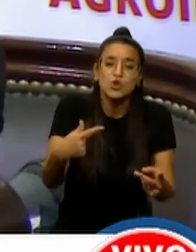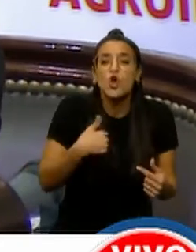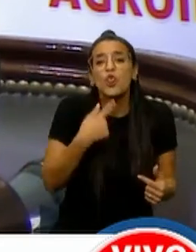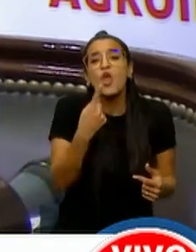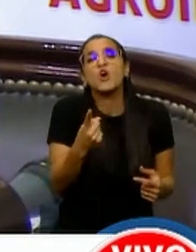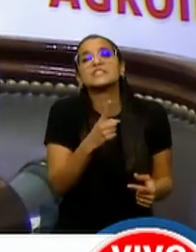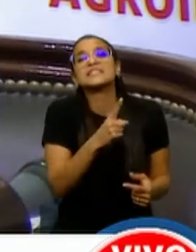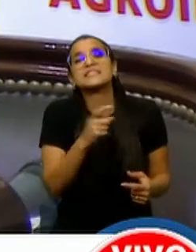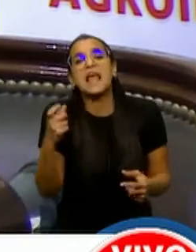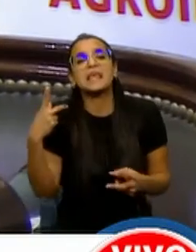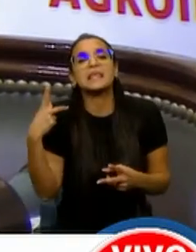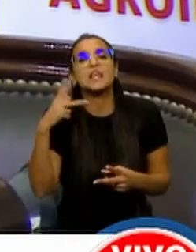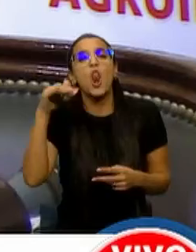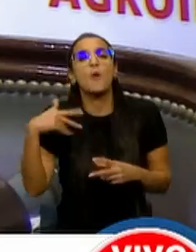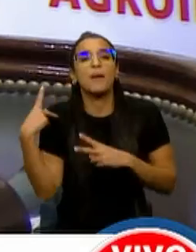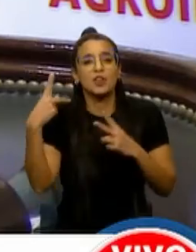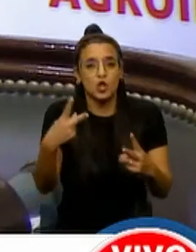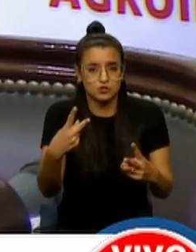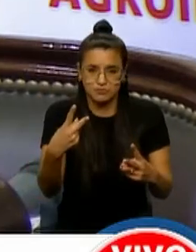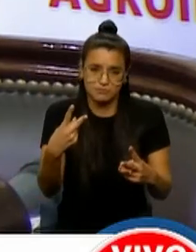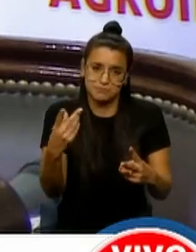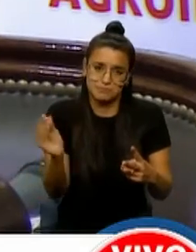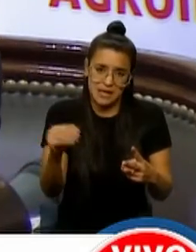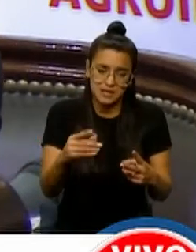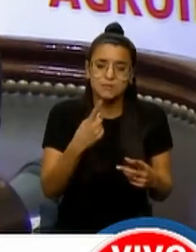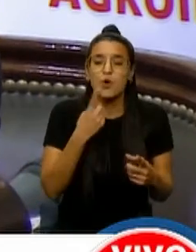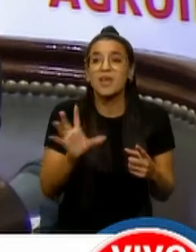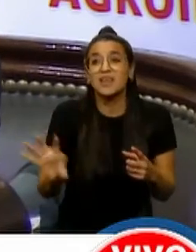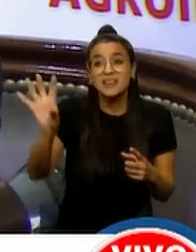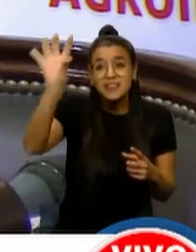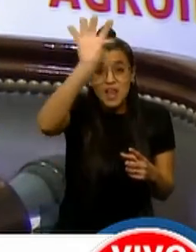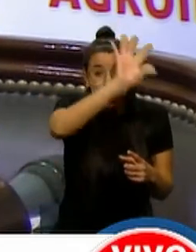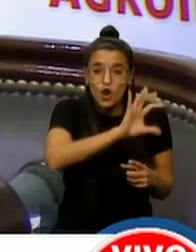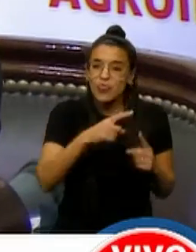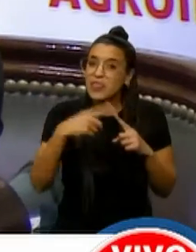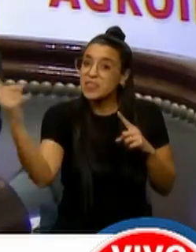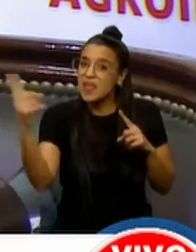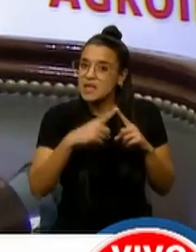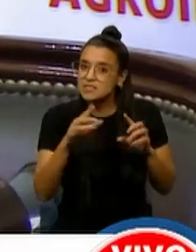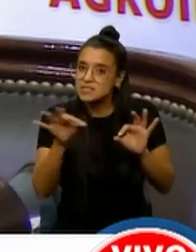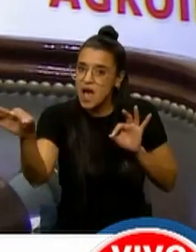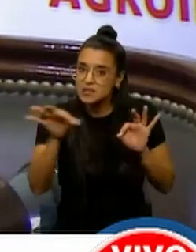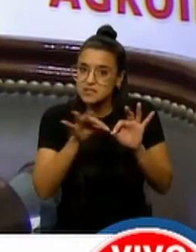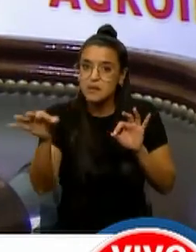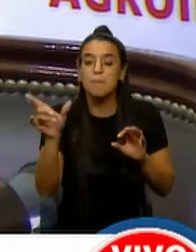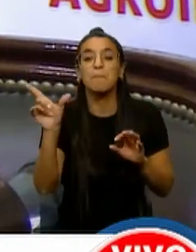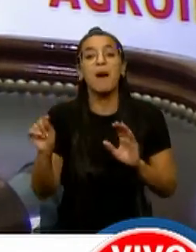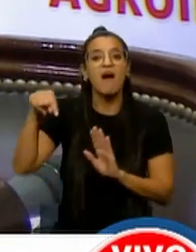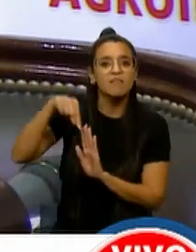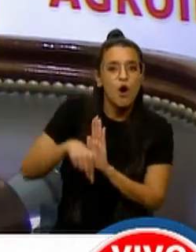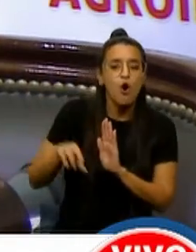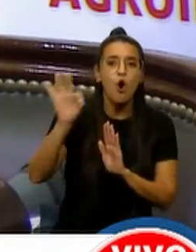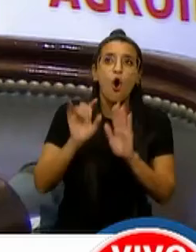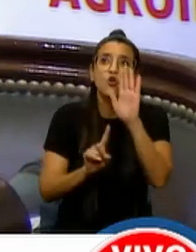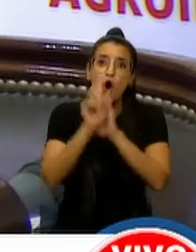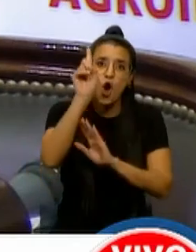cientos, no para un tratamiento hiperespecializado, porque en el interior del país las distancias, en nuestra Patagonia o en el lejano